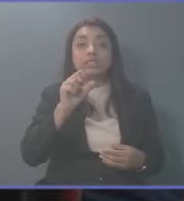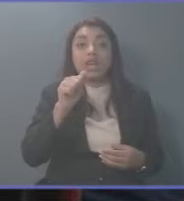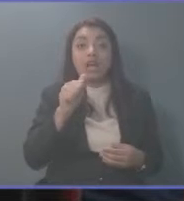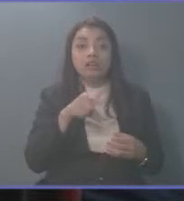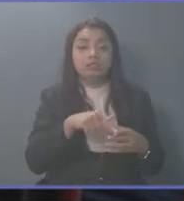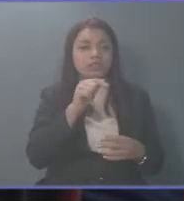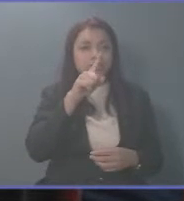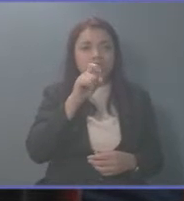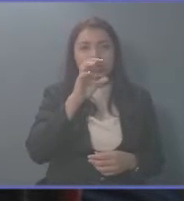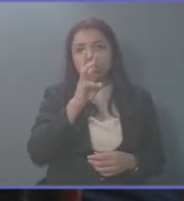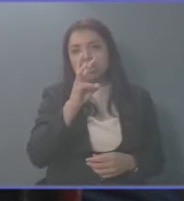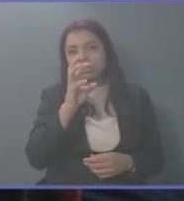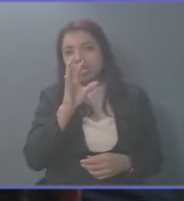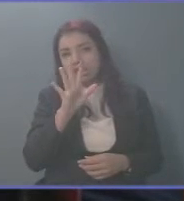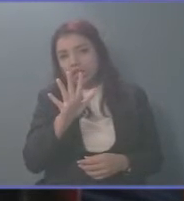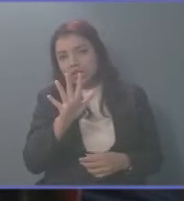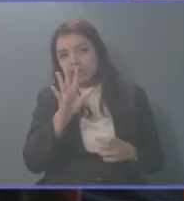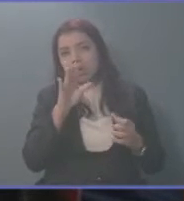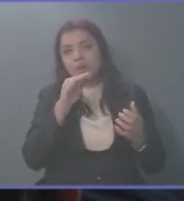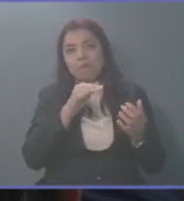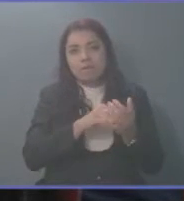de